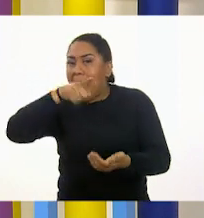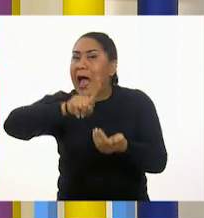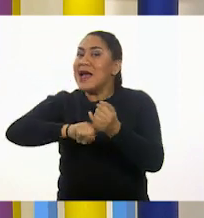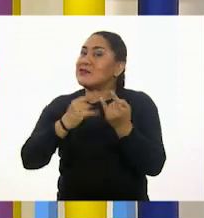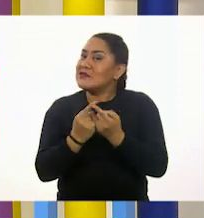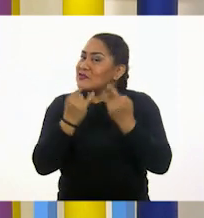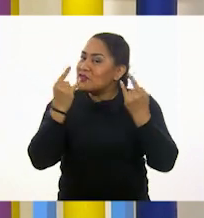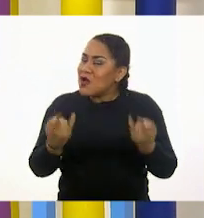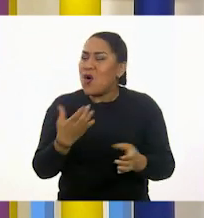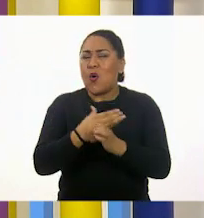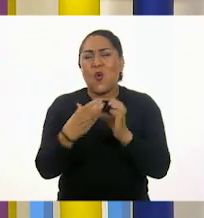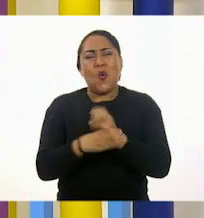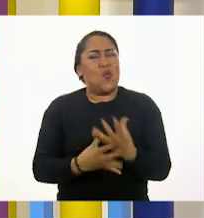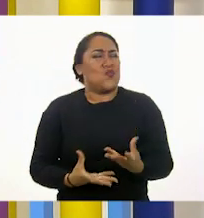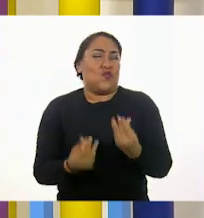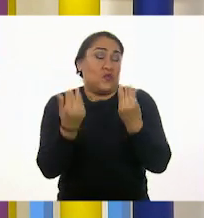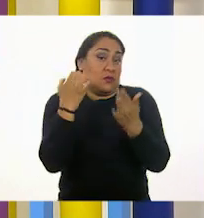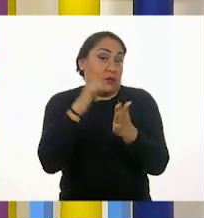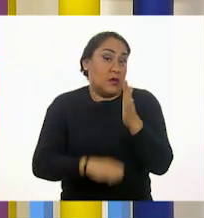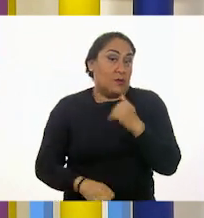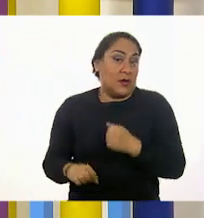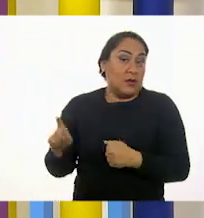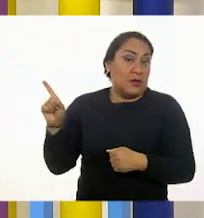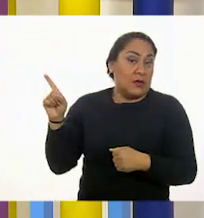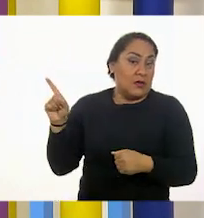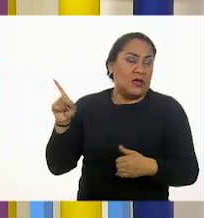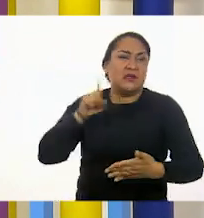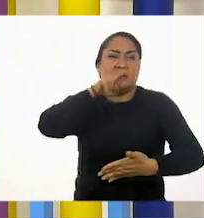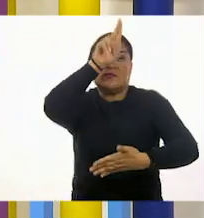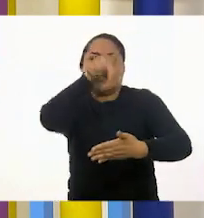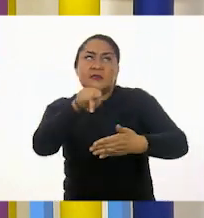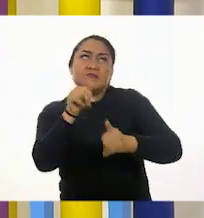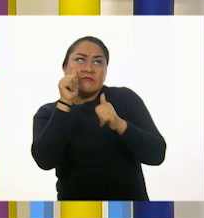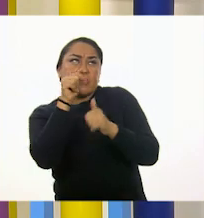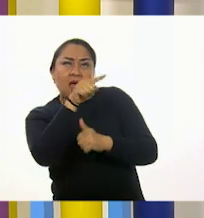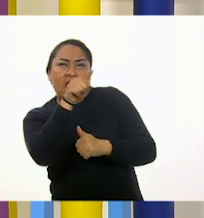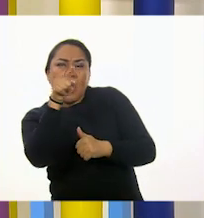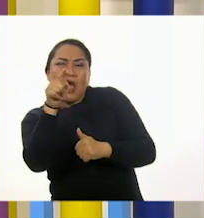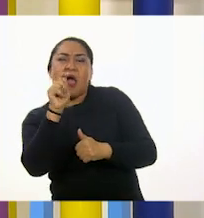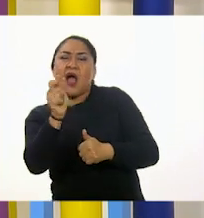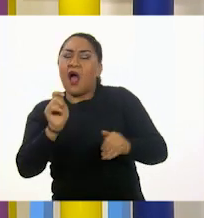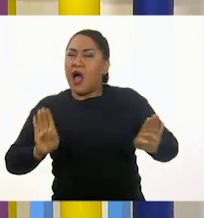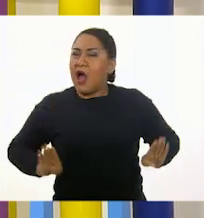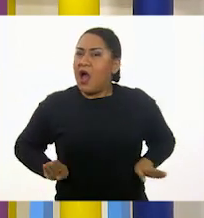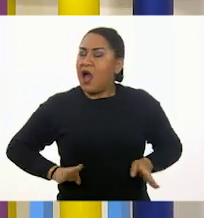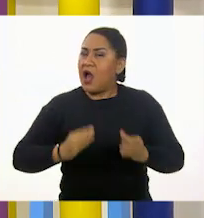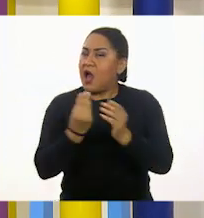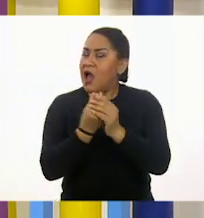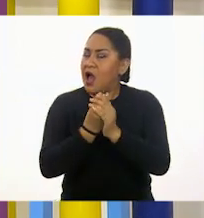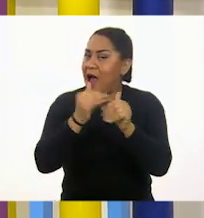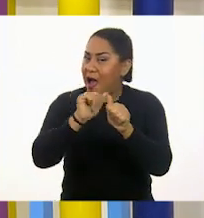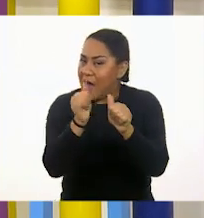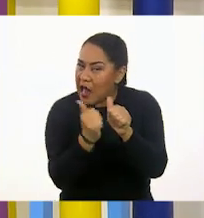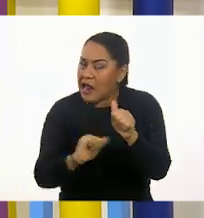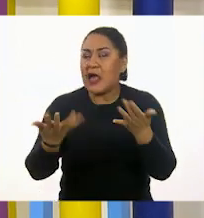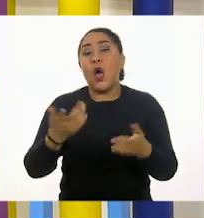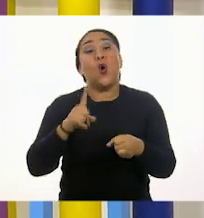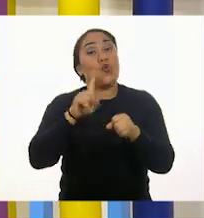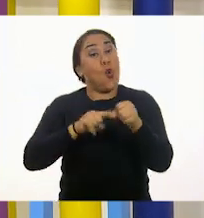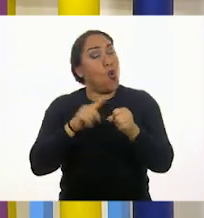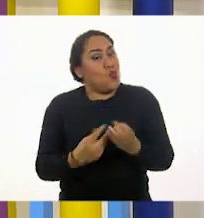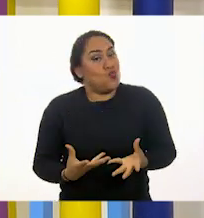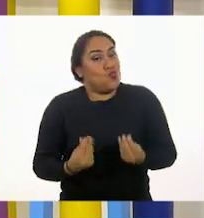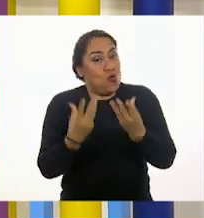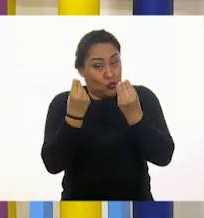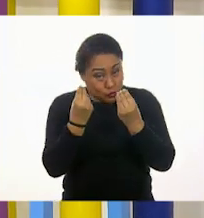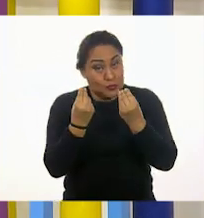es. Por ejemplo, este mural habla más sobre las artes que estamos viendo, muchos colores que también hemos aprendido, porque